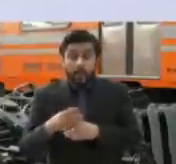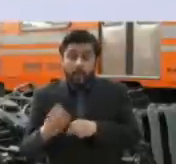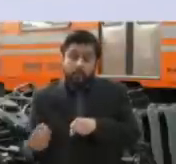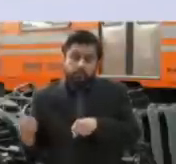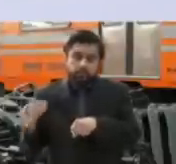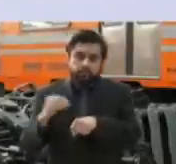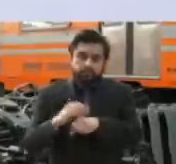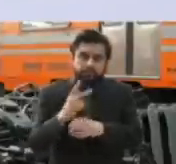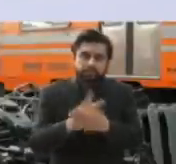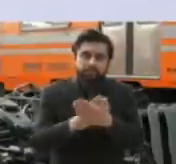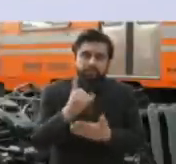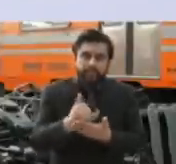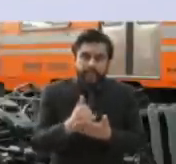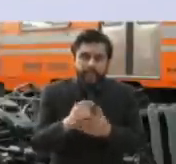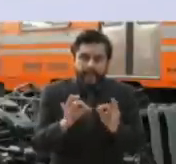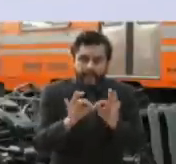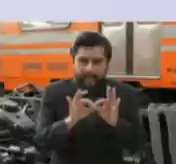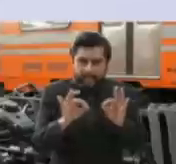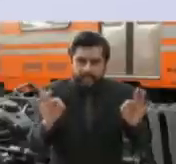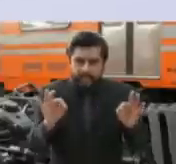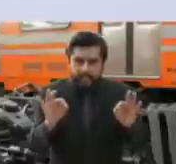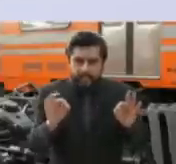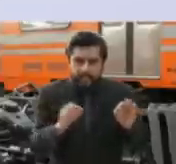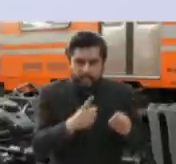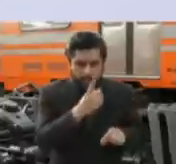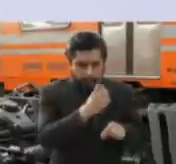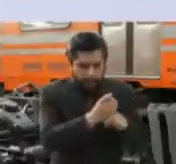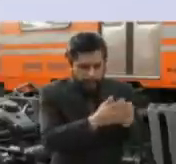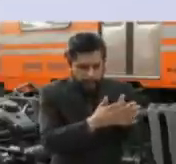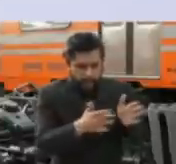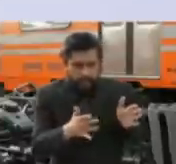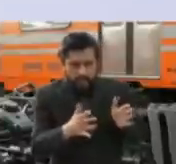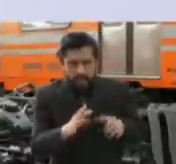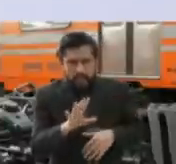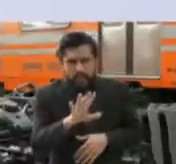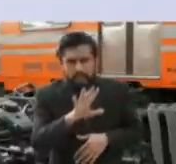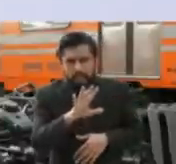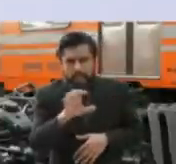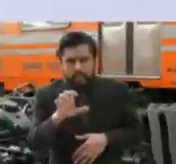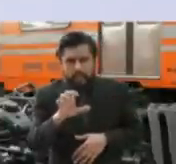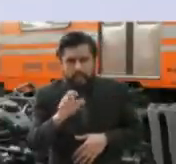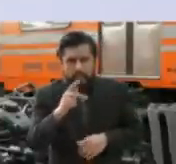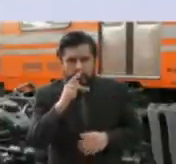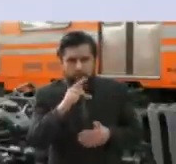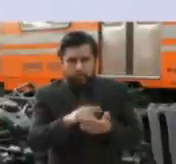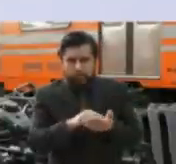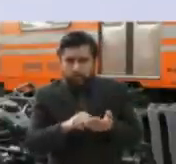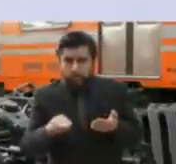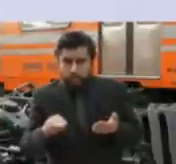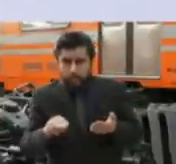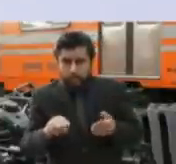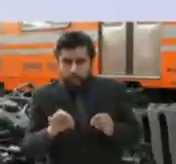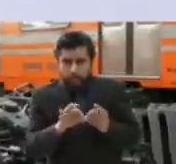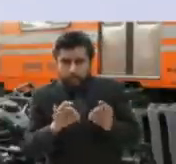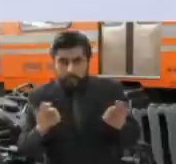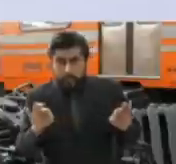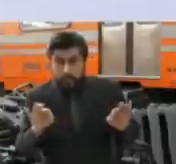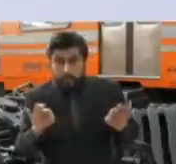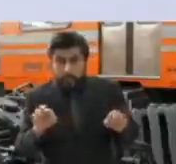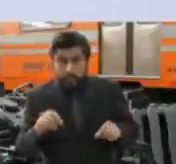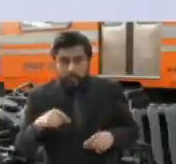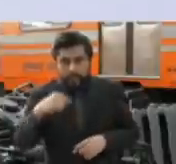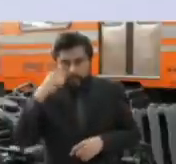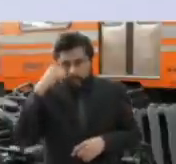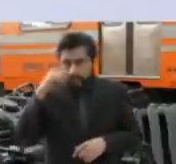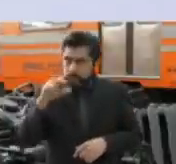Y ese cableado, en su primera fase, pues son cerca de 500 kilómetros de cable. Se dice fácil, pero es un cableado que va